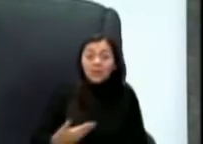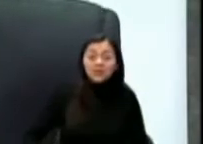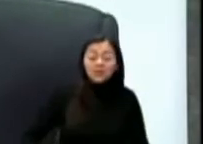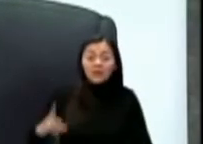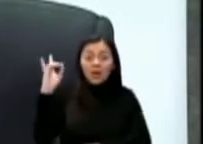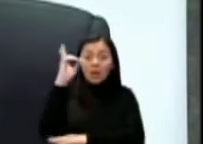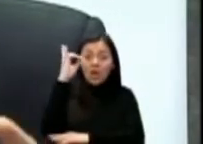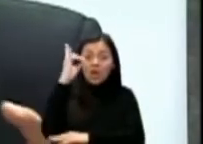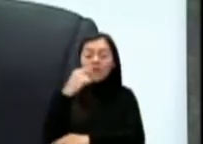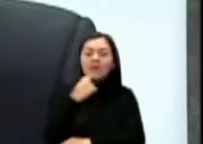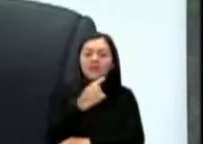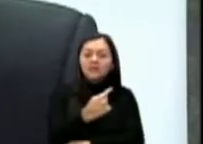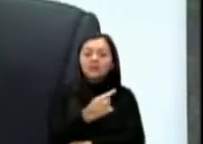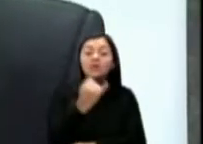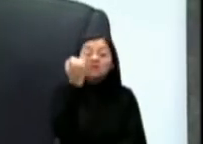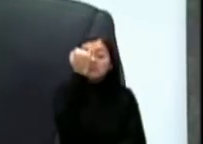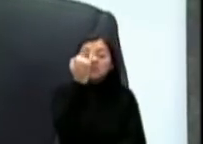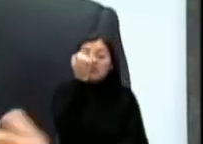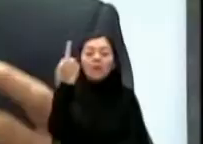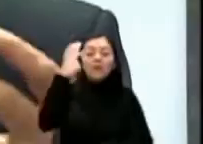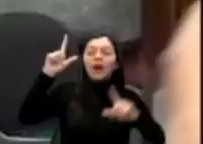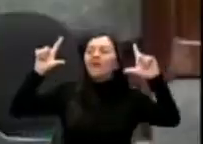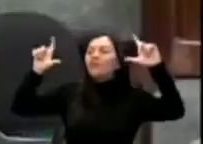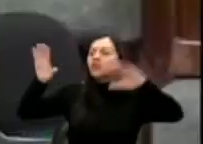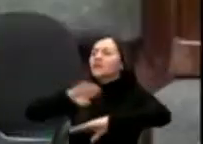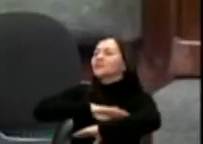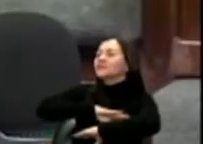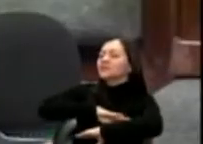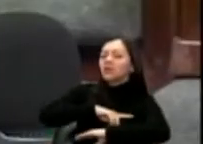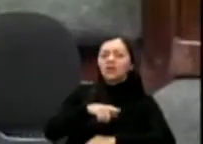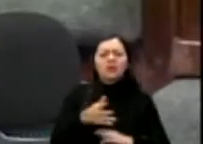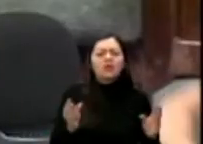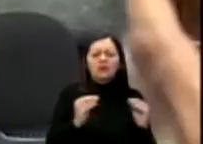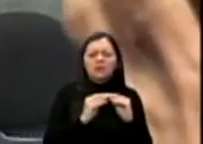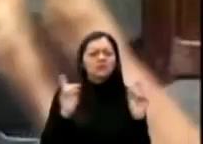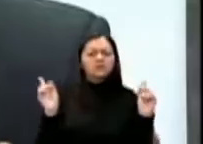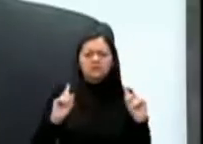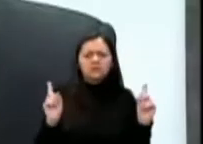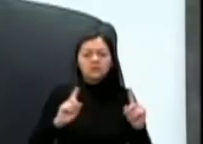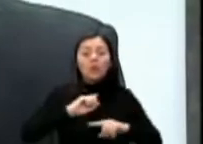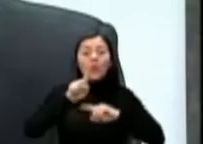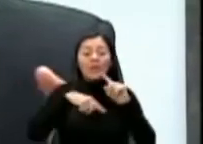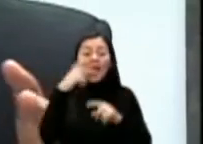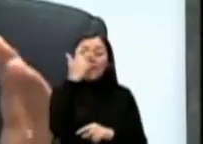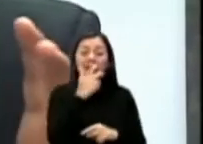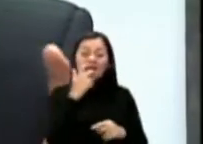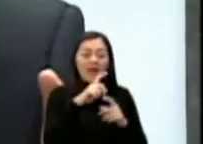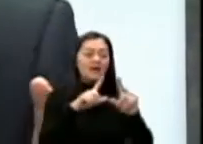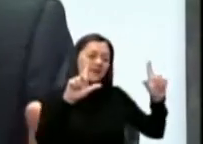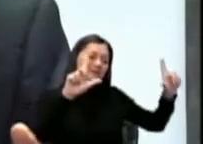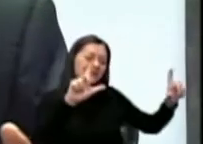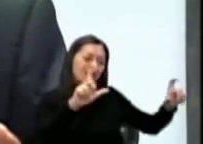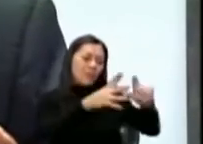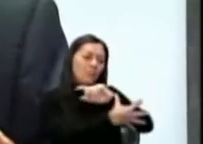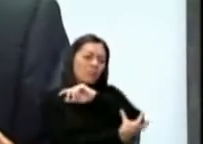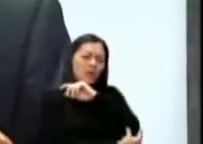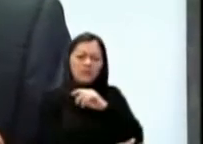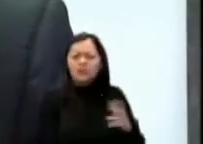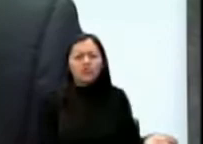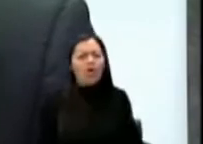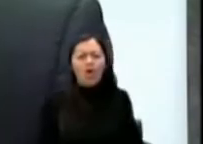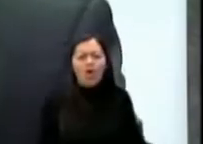indígenas de postal ya que sigan pobres para que algun gringuito venga a tomarles una foto